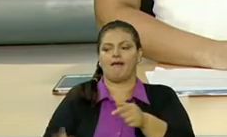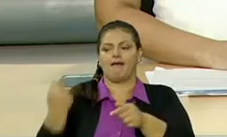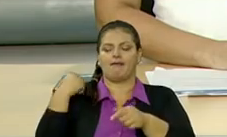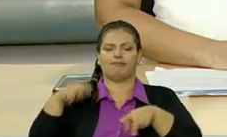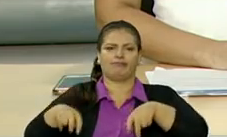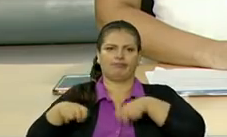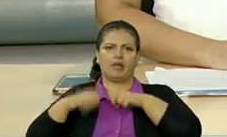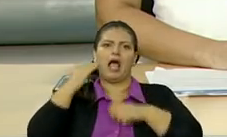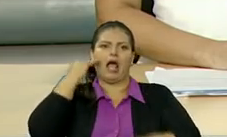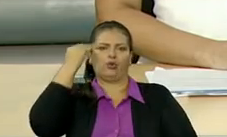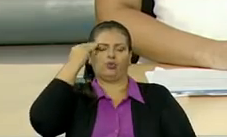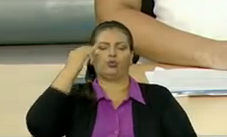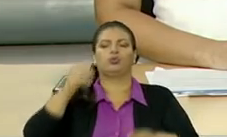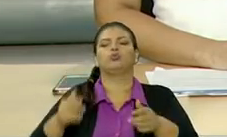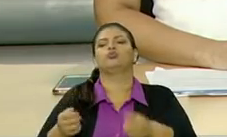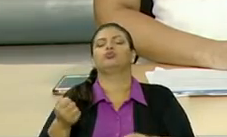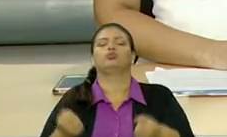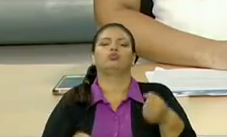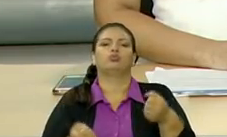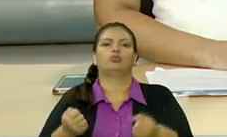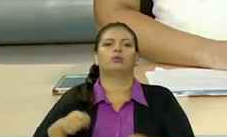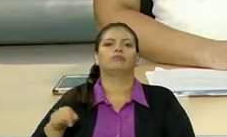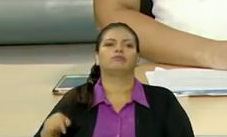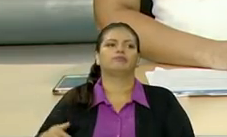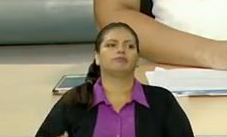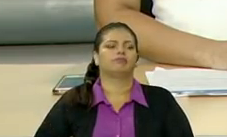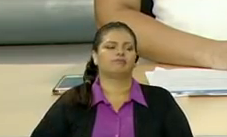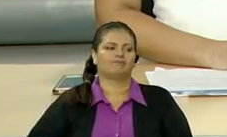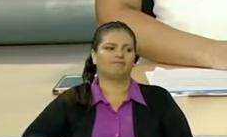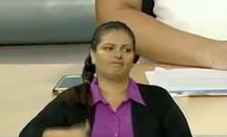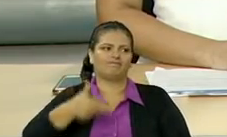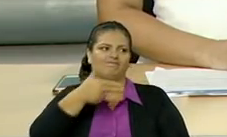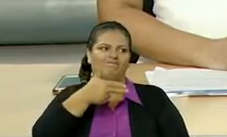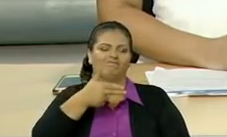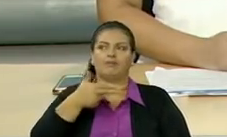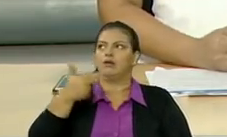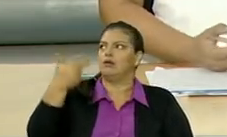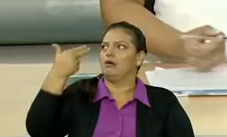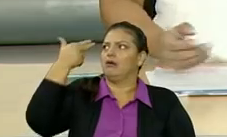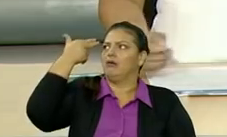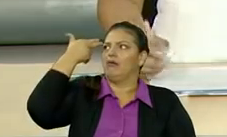La policía recuperó el auto y detuvo a dos de los implicados.